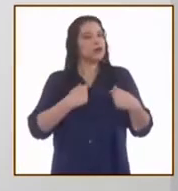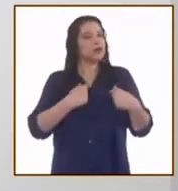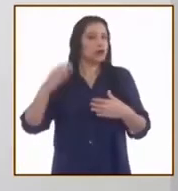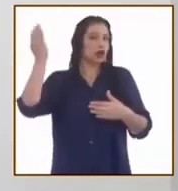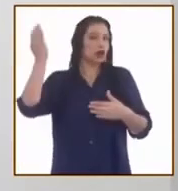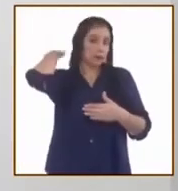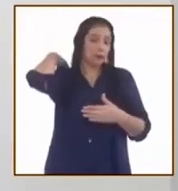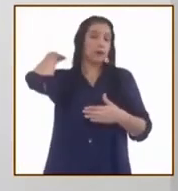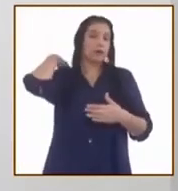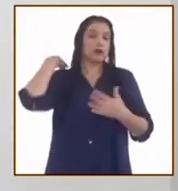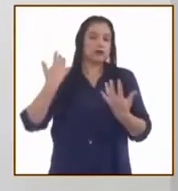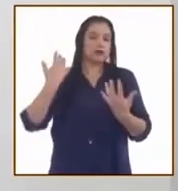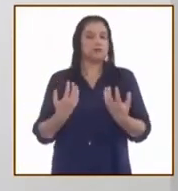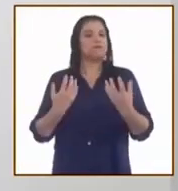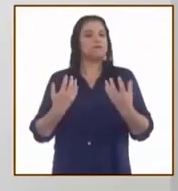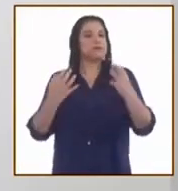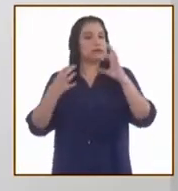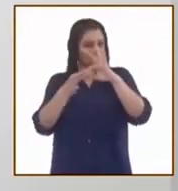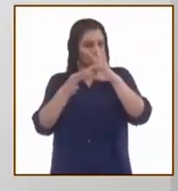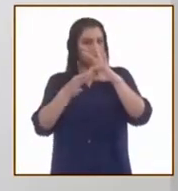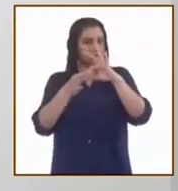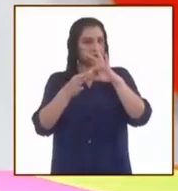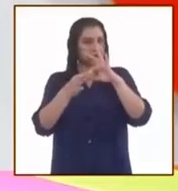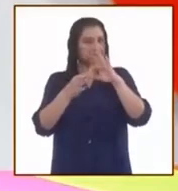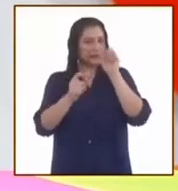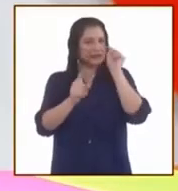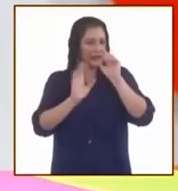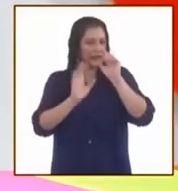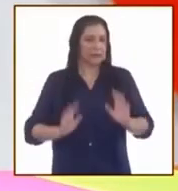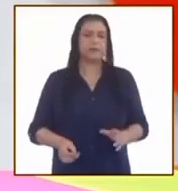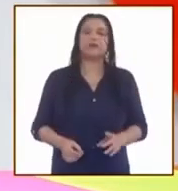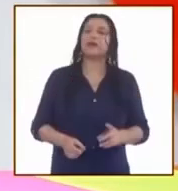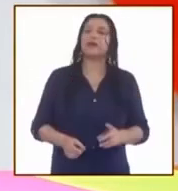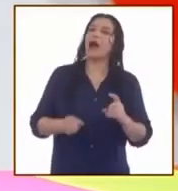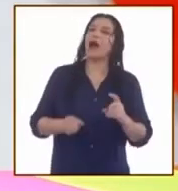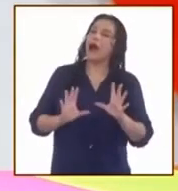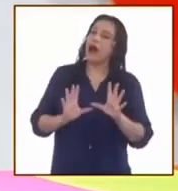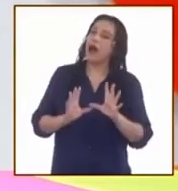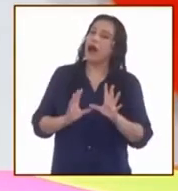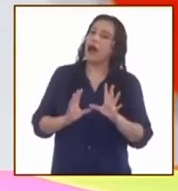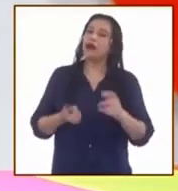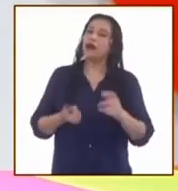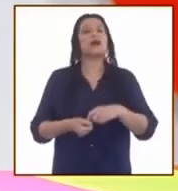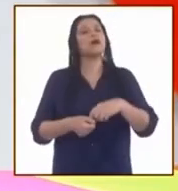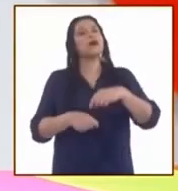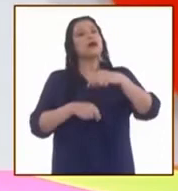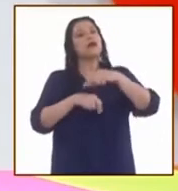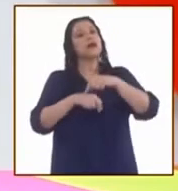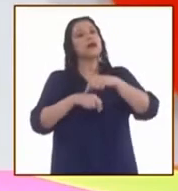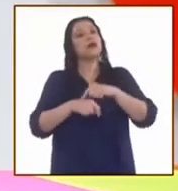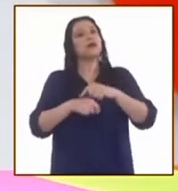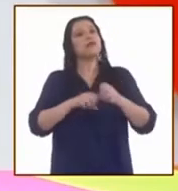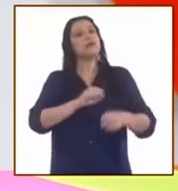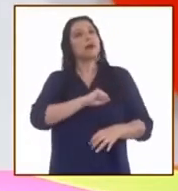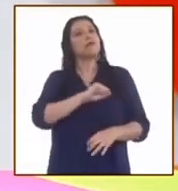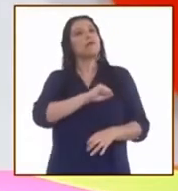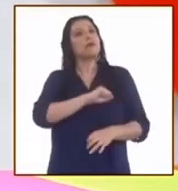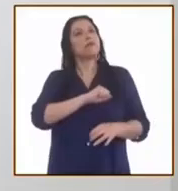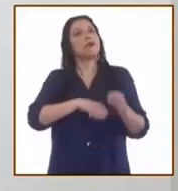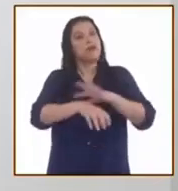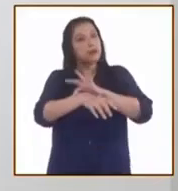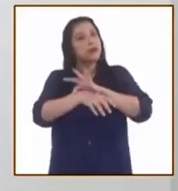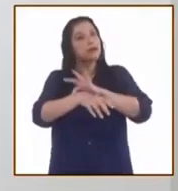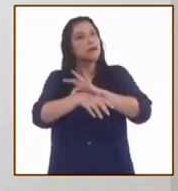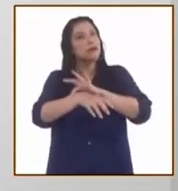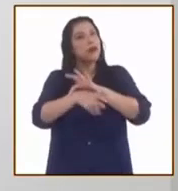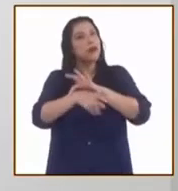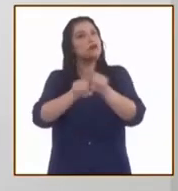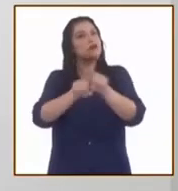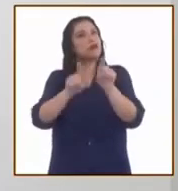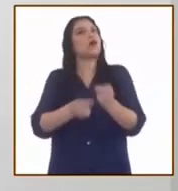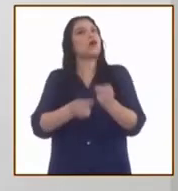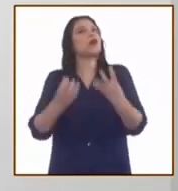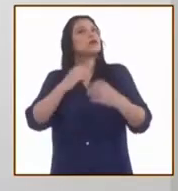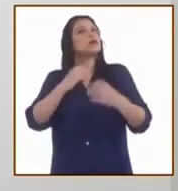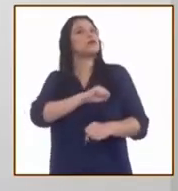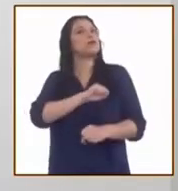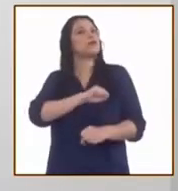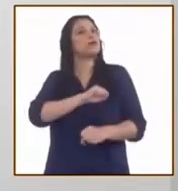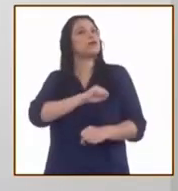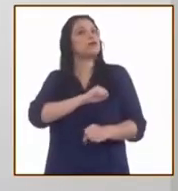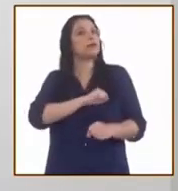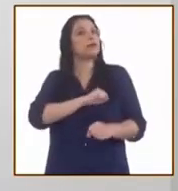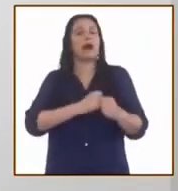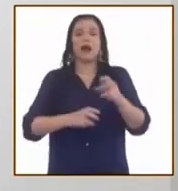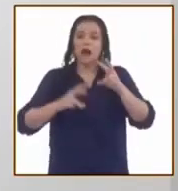pulmones están conectados directamente. Claro, y la frecuencia cardíaca indica los latidos del corazón. Así es.